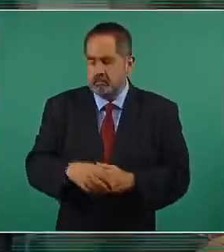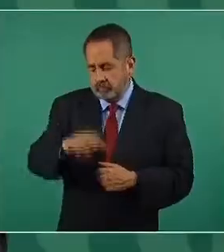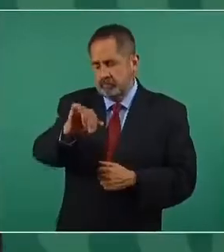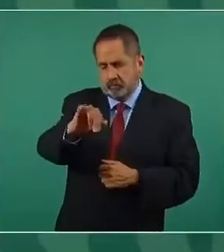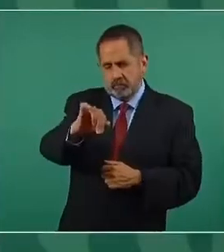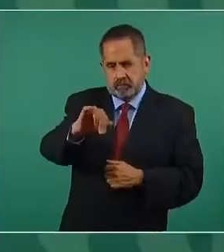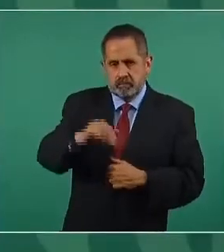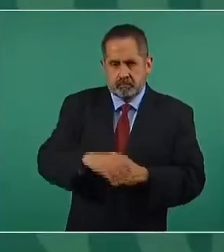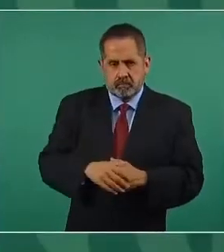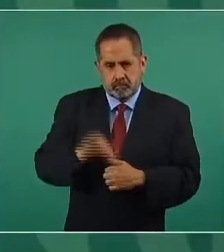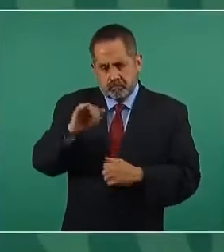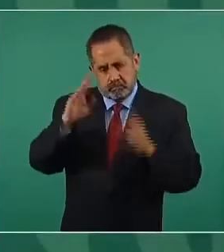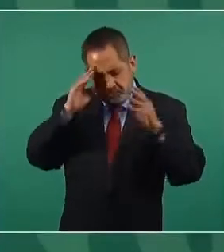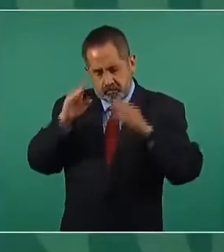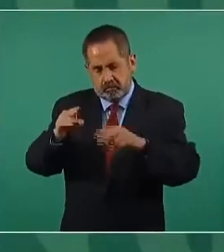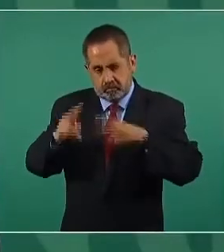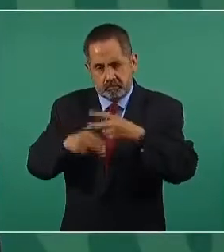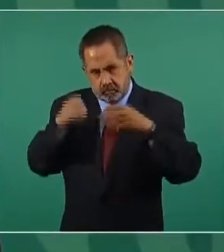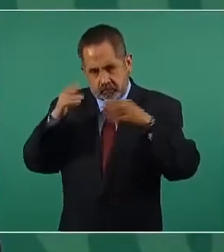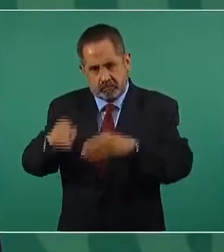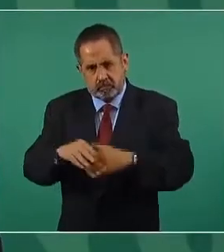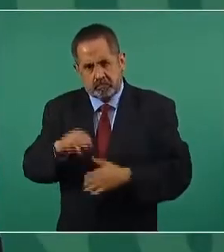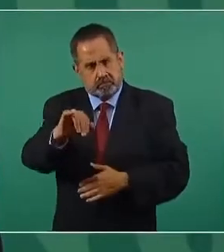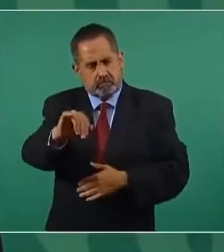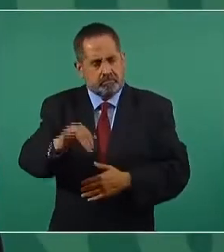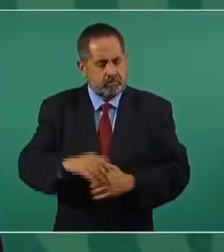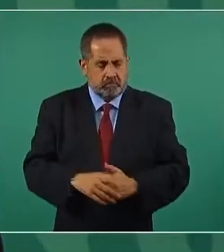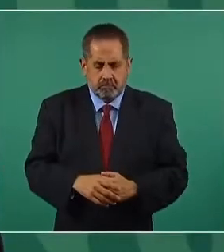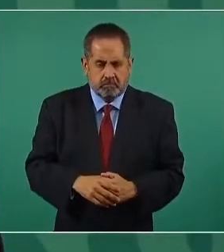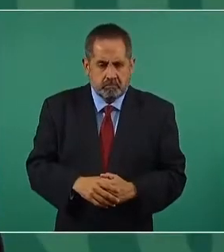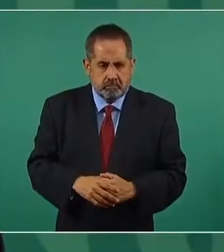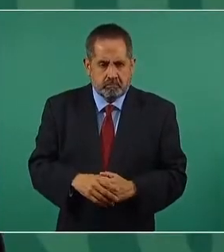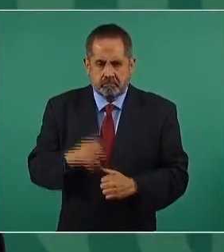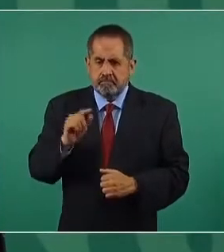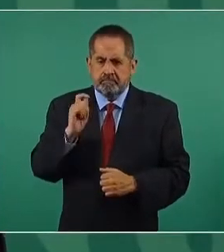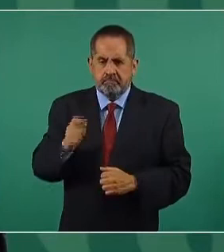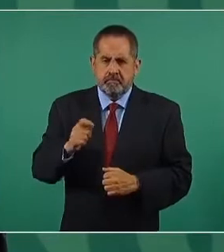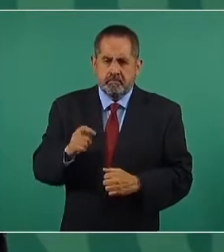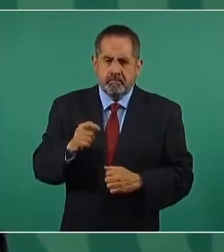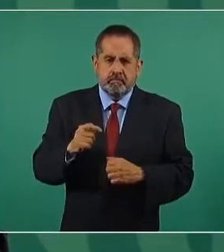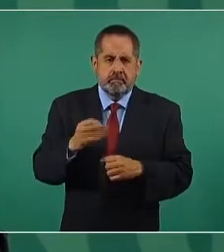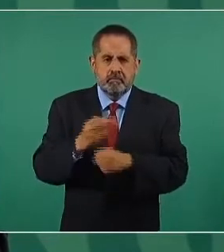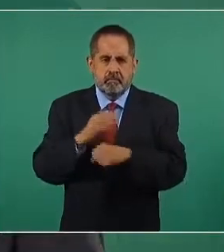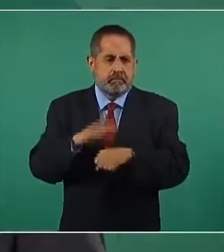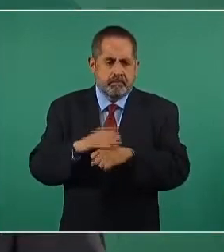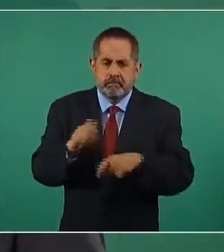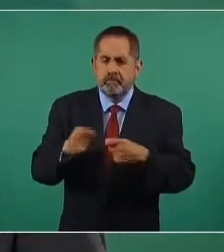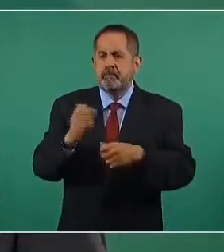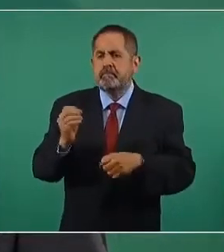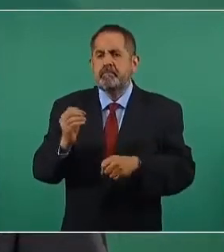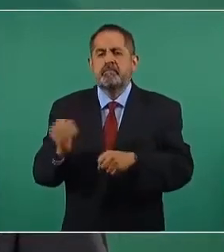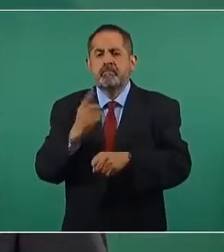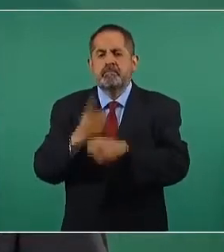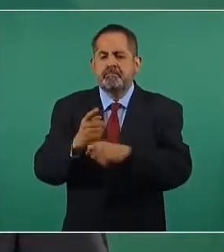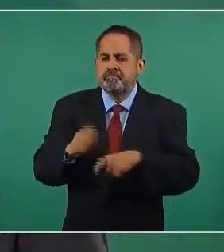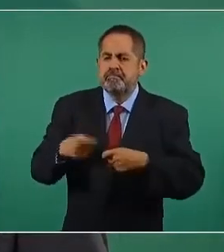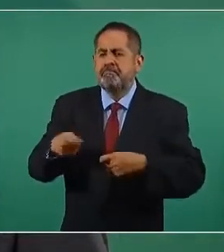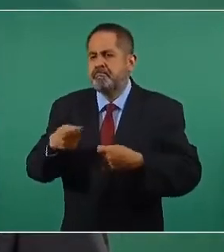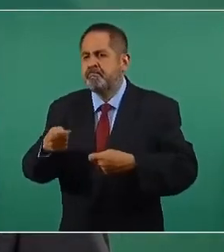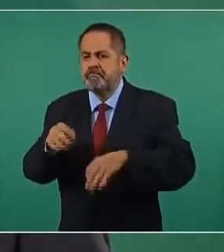Sí, sí, sobre Trabajando eso en la calle, estamos. trabajando Sí, directamente. sí. Y tiene que ver con las oportunidades